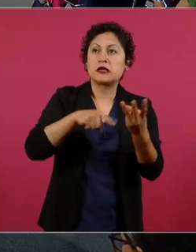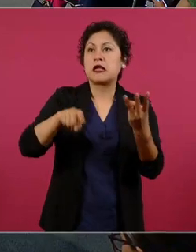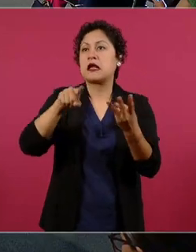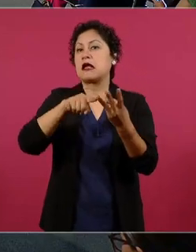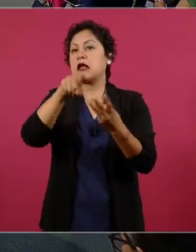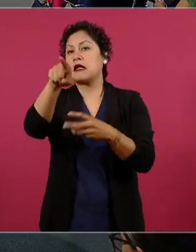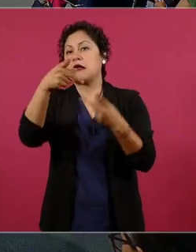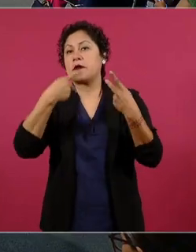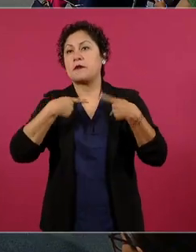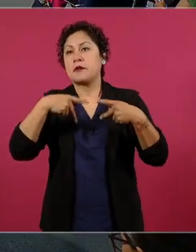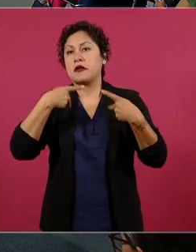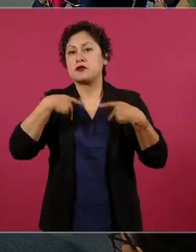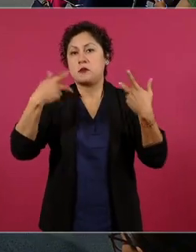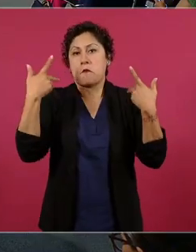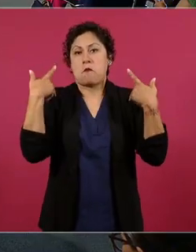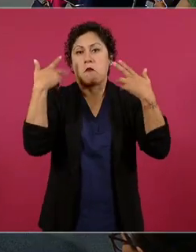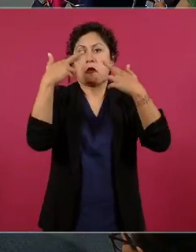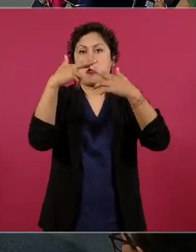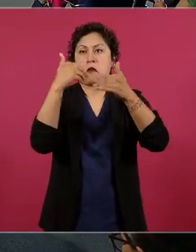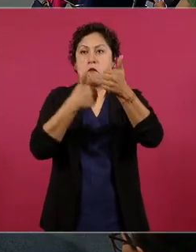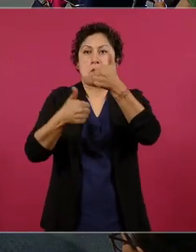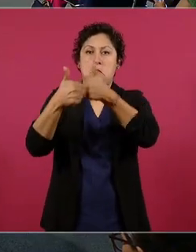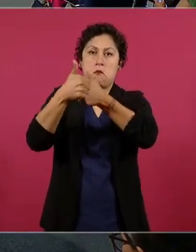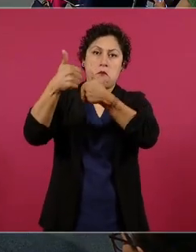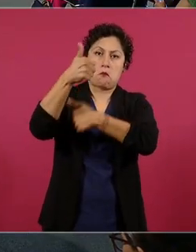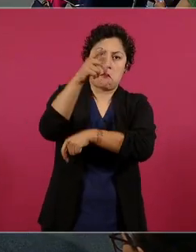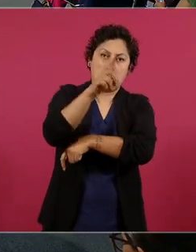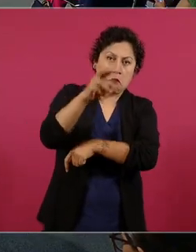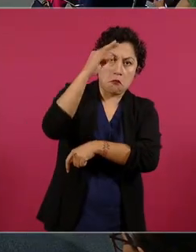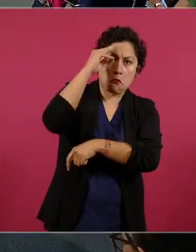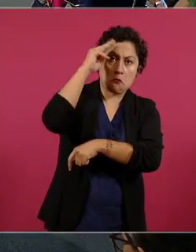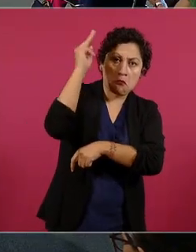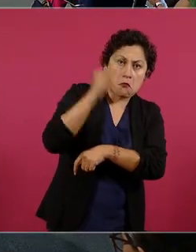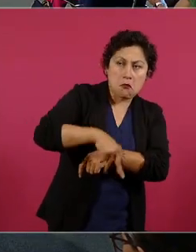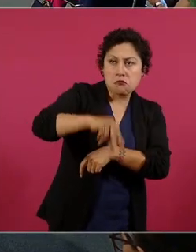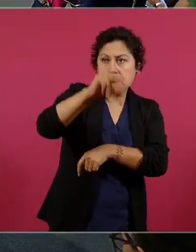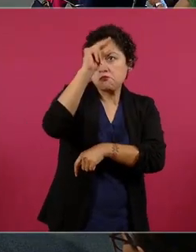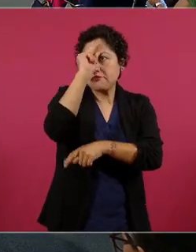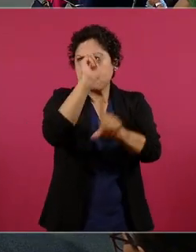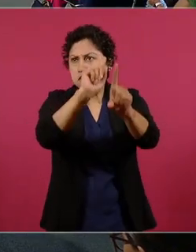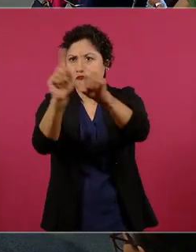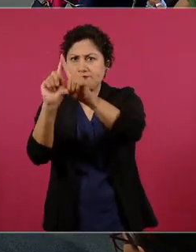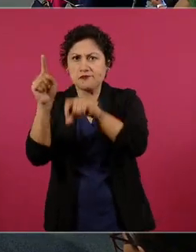académicos, intelectuales, periodistas,